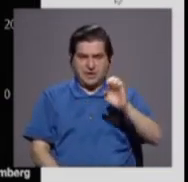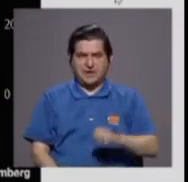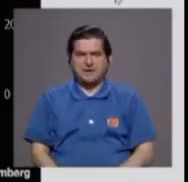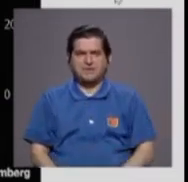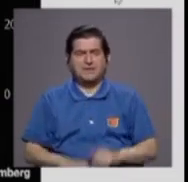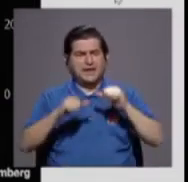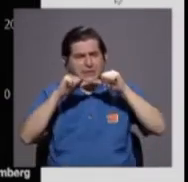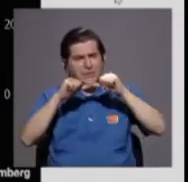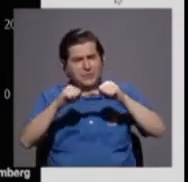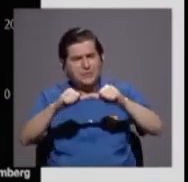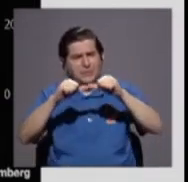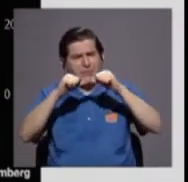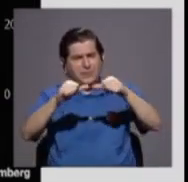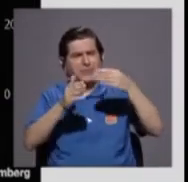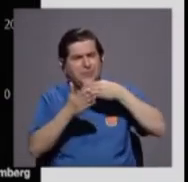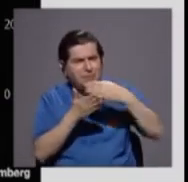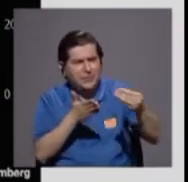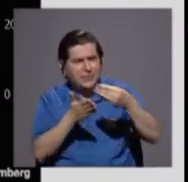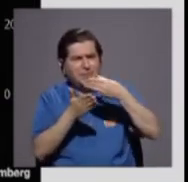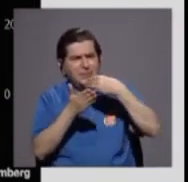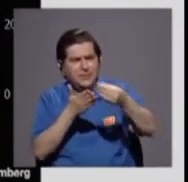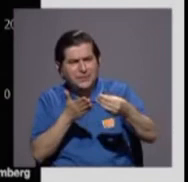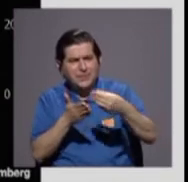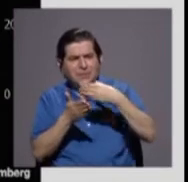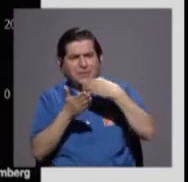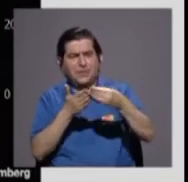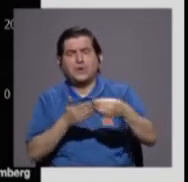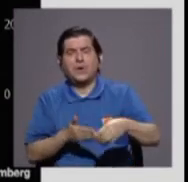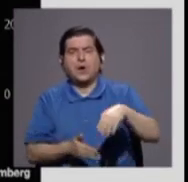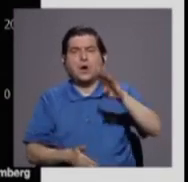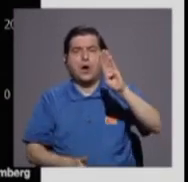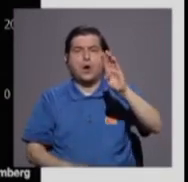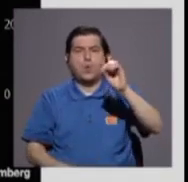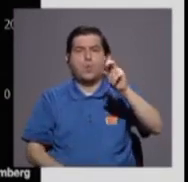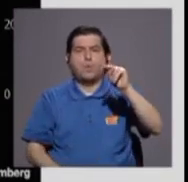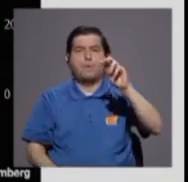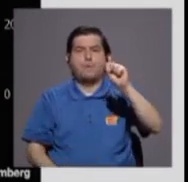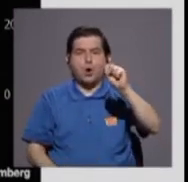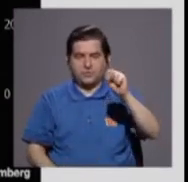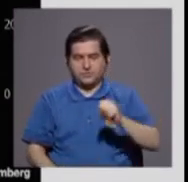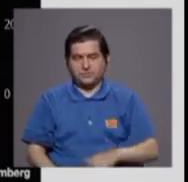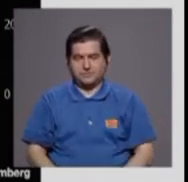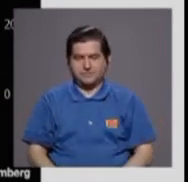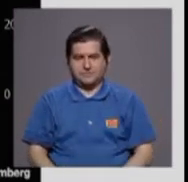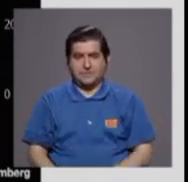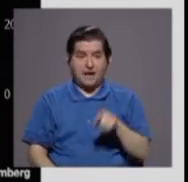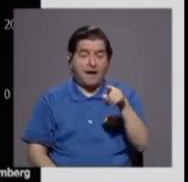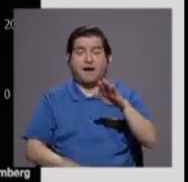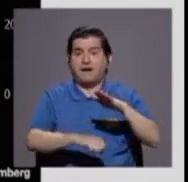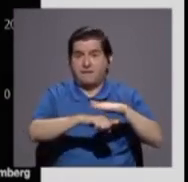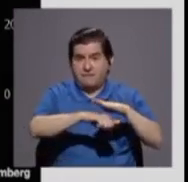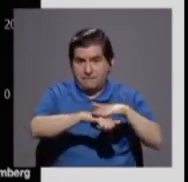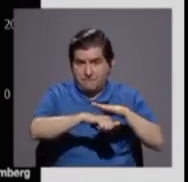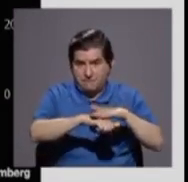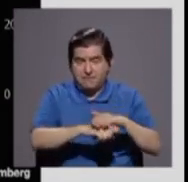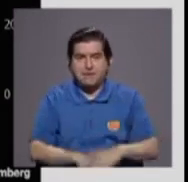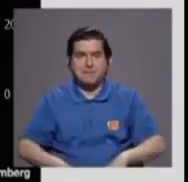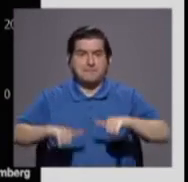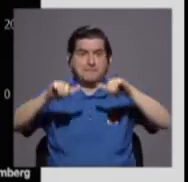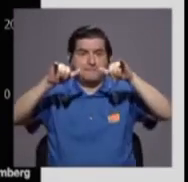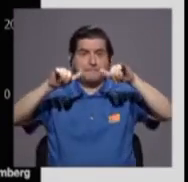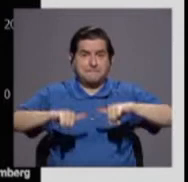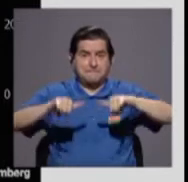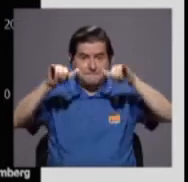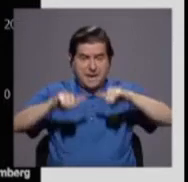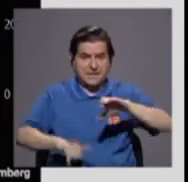y expansiva compra de bonos, de manera que le permita mantener la